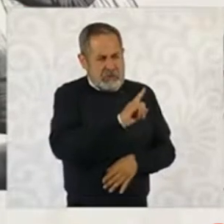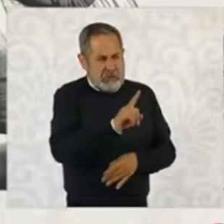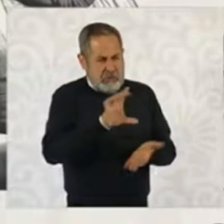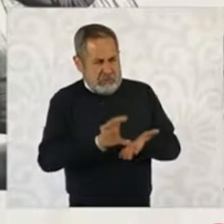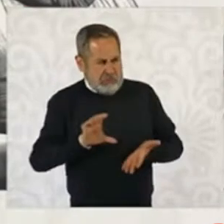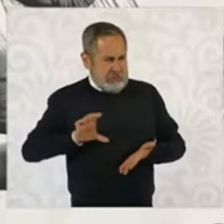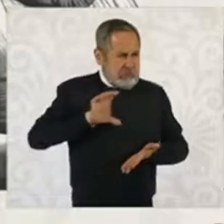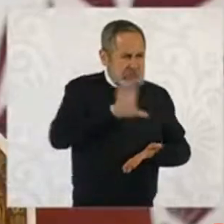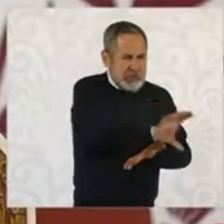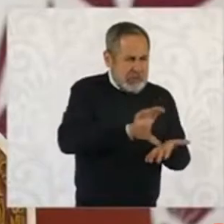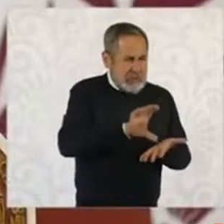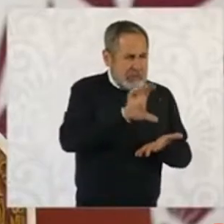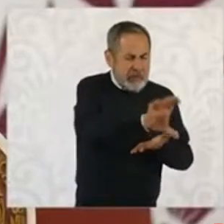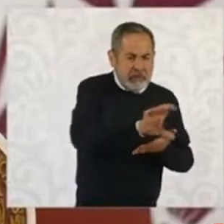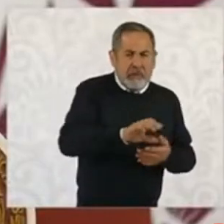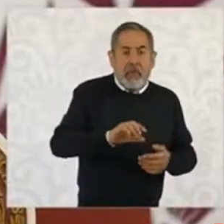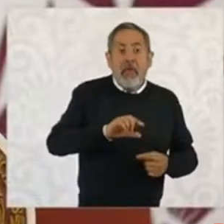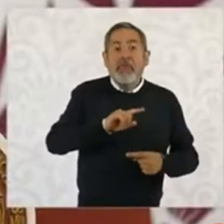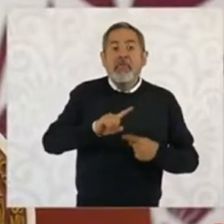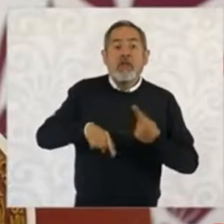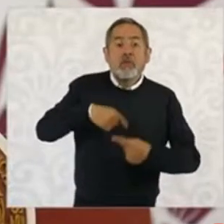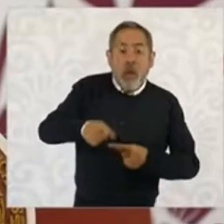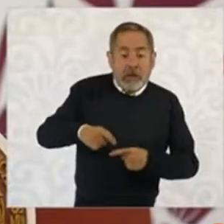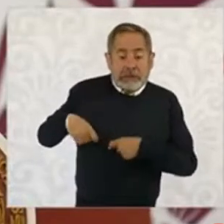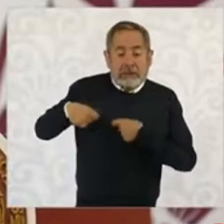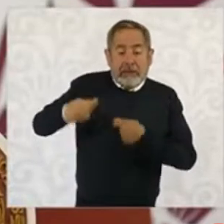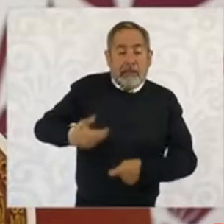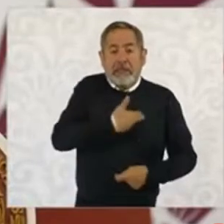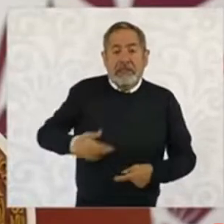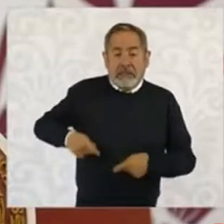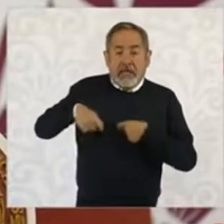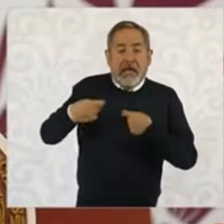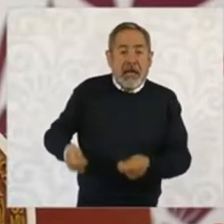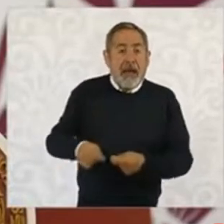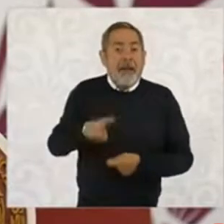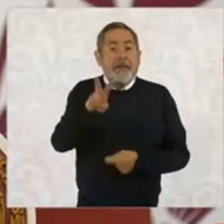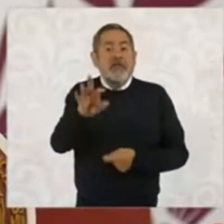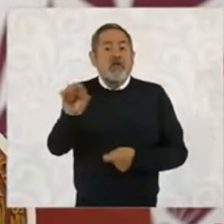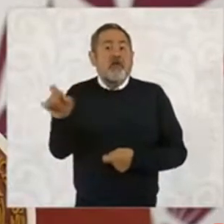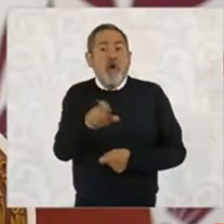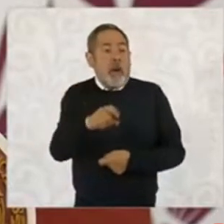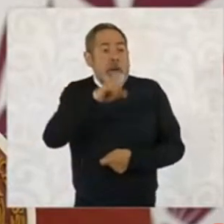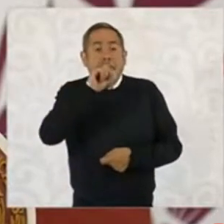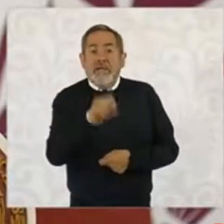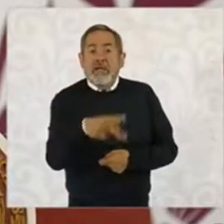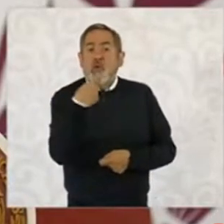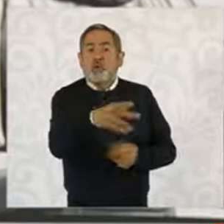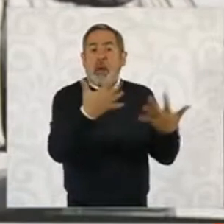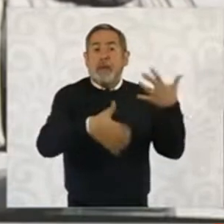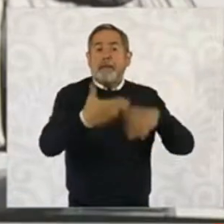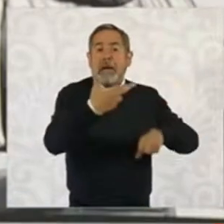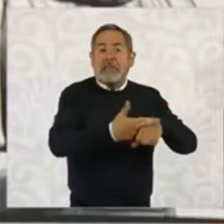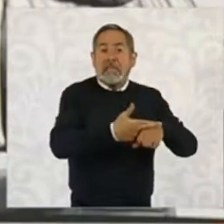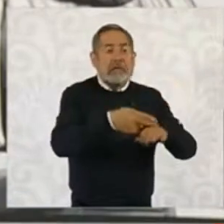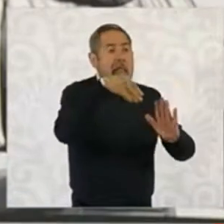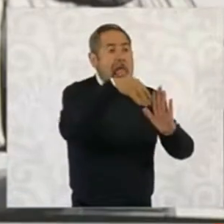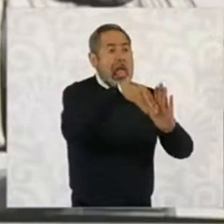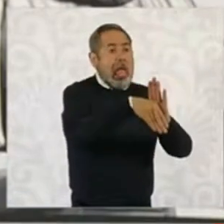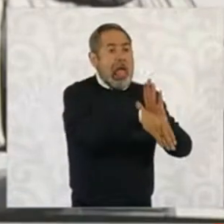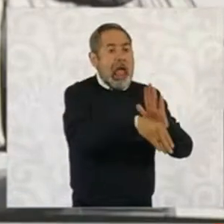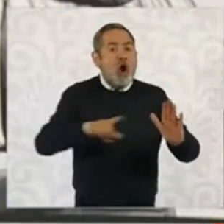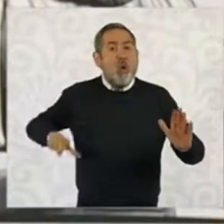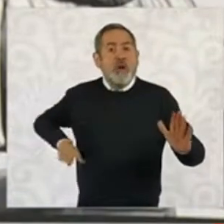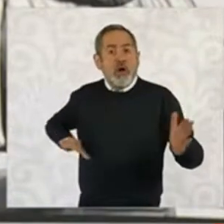Vicente Fox, el siguiente presidente de México, se benefició del FOBAPROA a sus empresas, como muchos